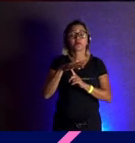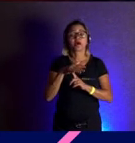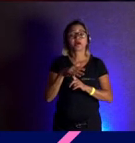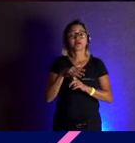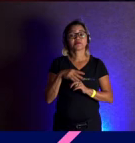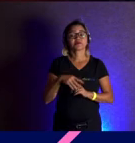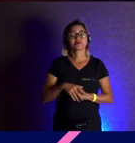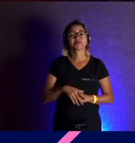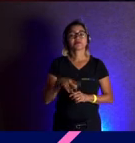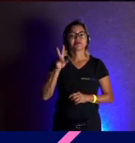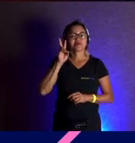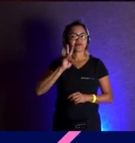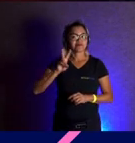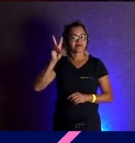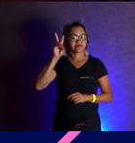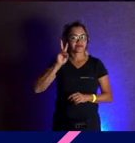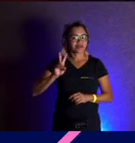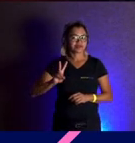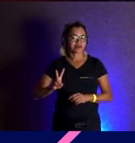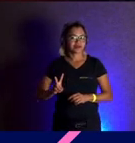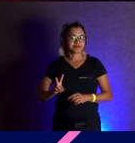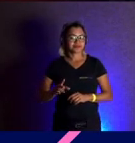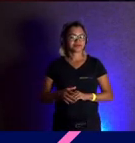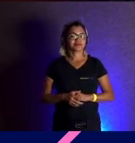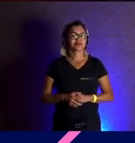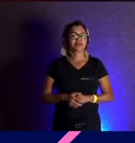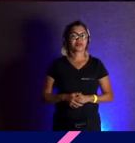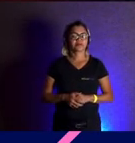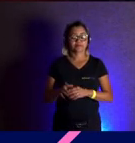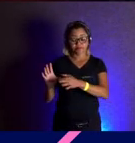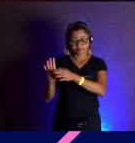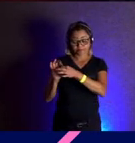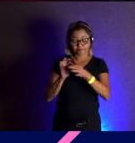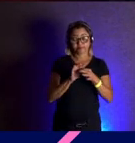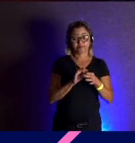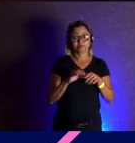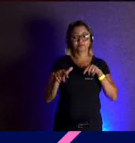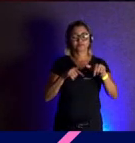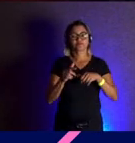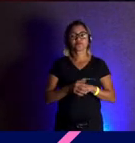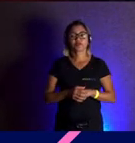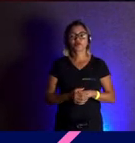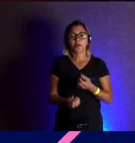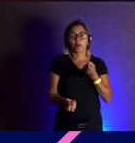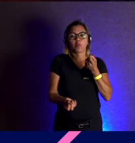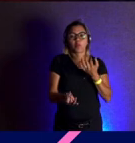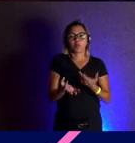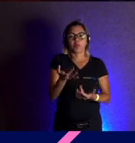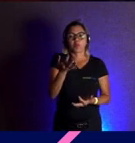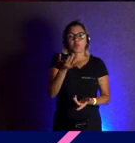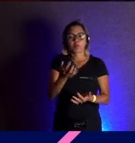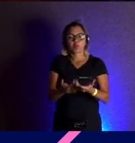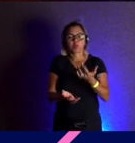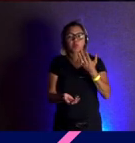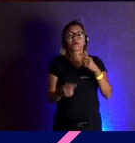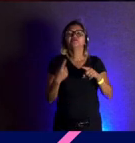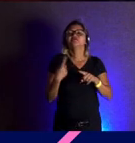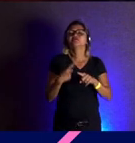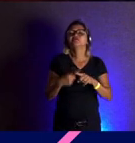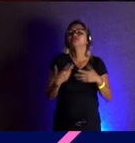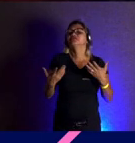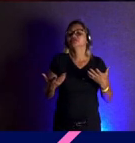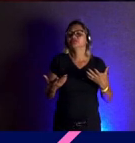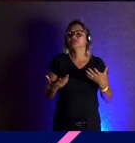En ese contexto, queríamos hacer un trabajo sobre los incendios. ¿Por qué? ¿Cuándo? ¿Cómo?